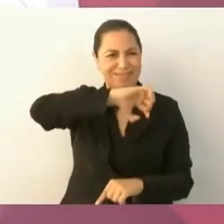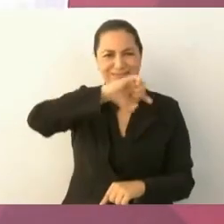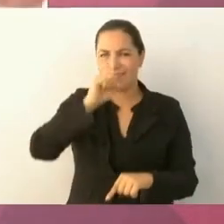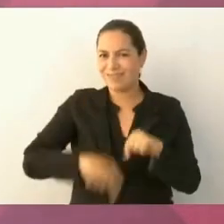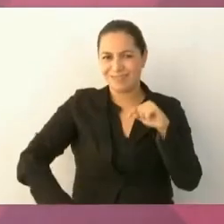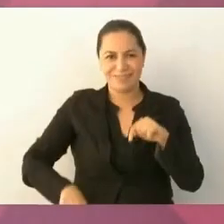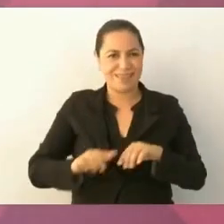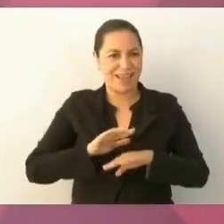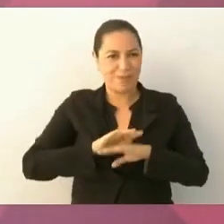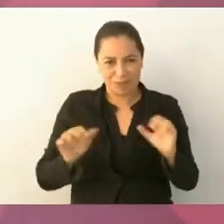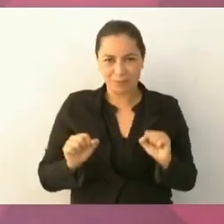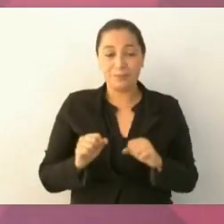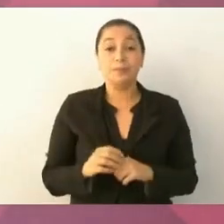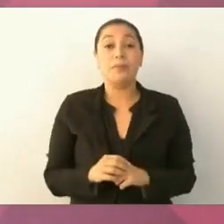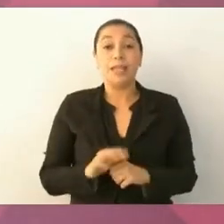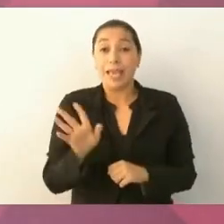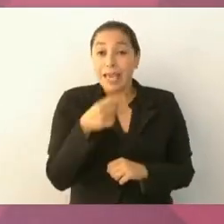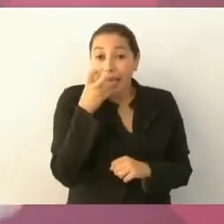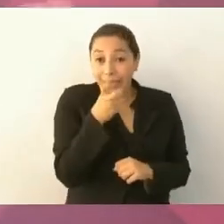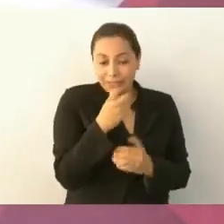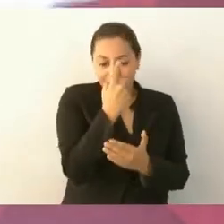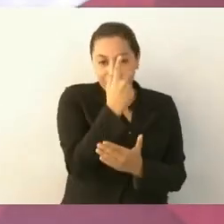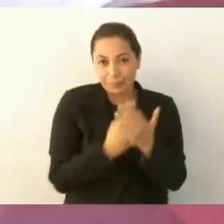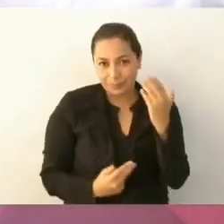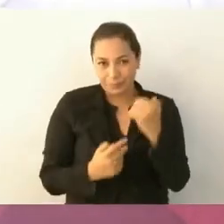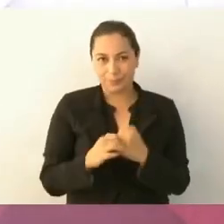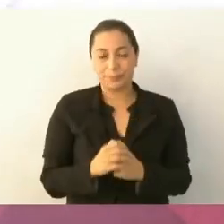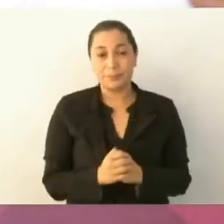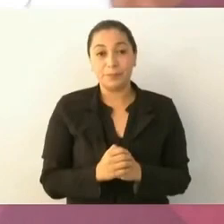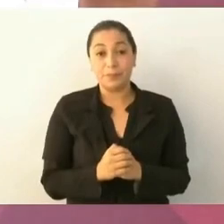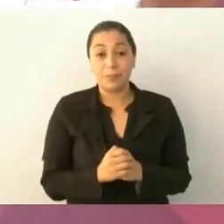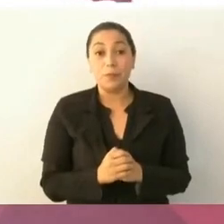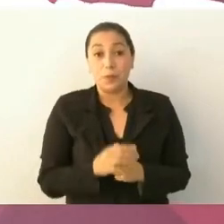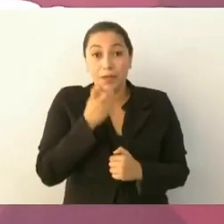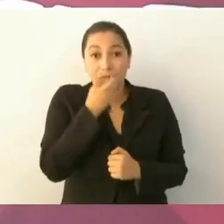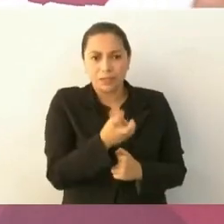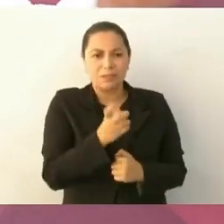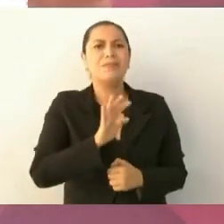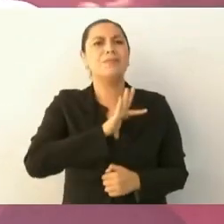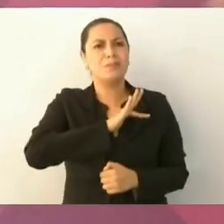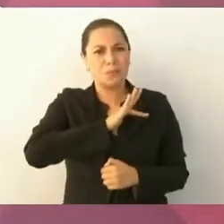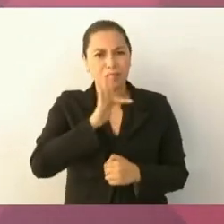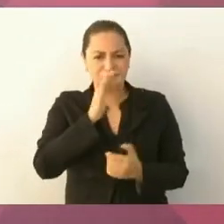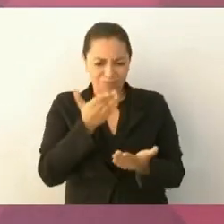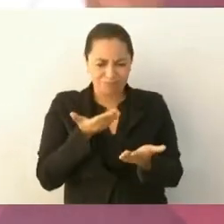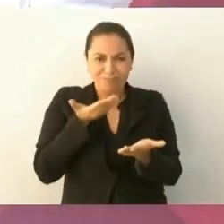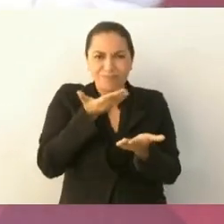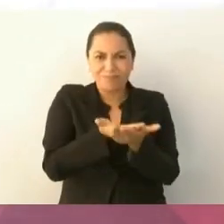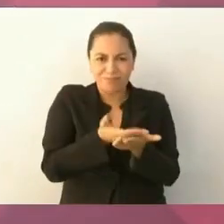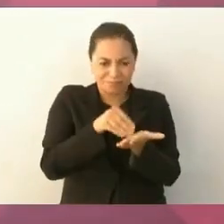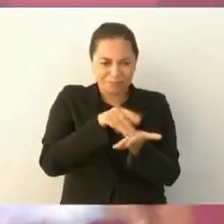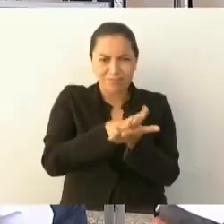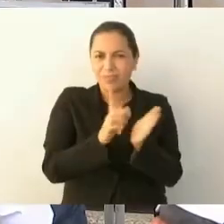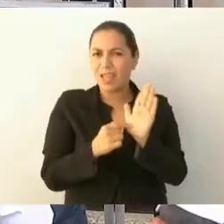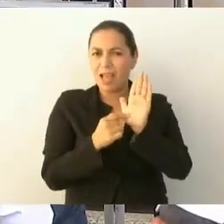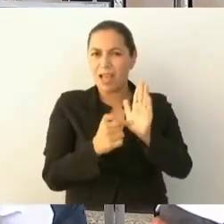Ese es el plan y por eso se pueden hacer estas obras y